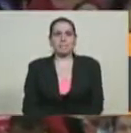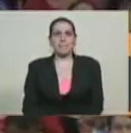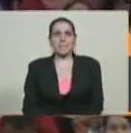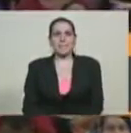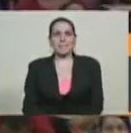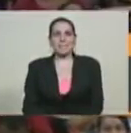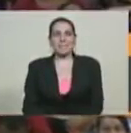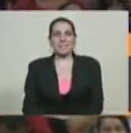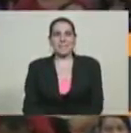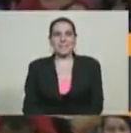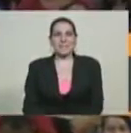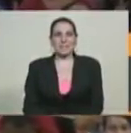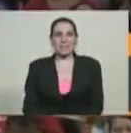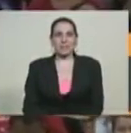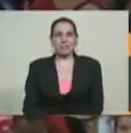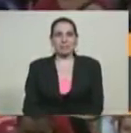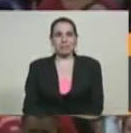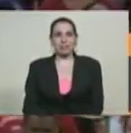compañeras.